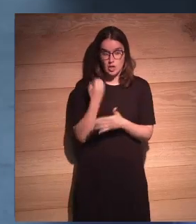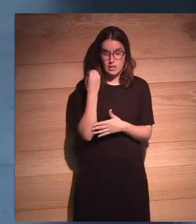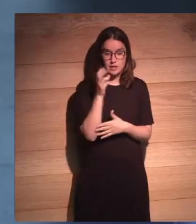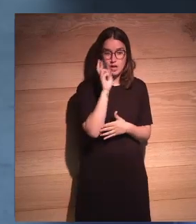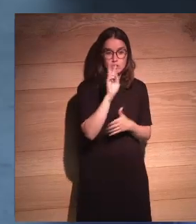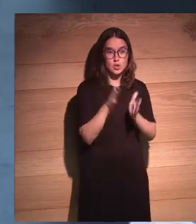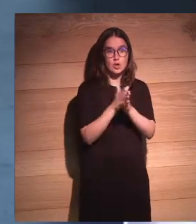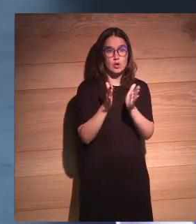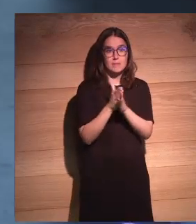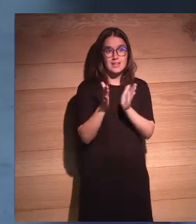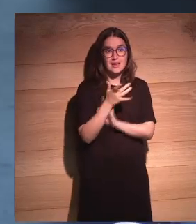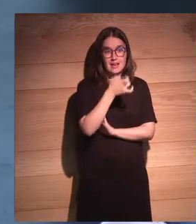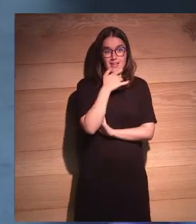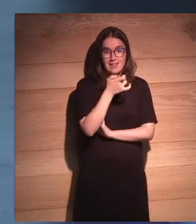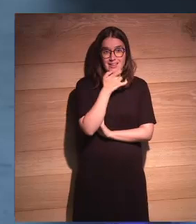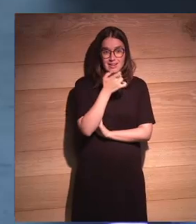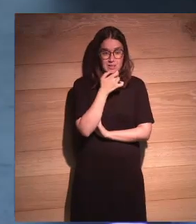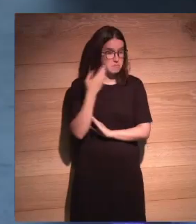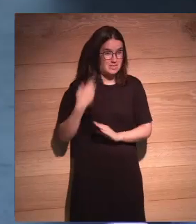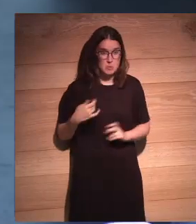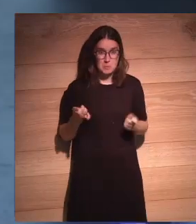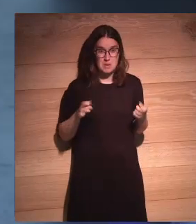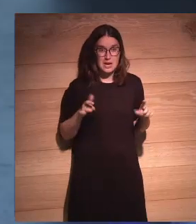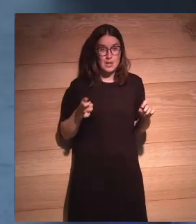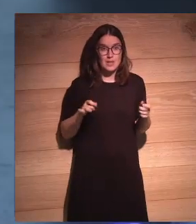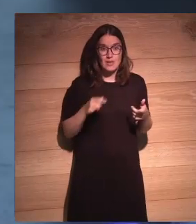visto una colega de Stanford que estaba por el mismo camino,